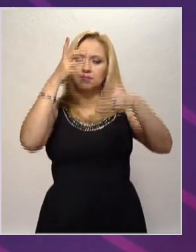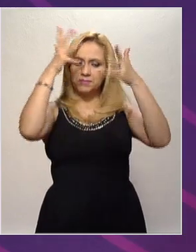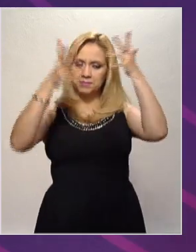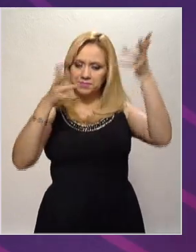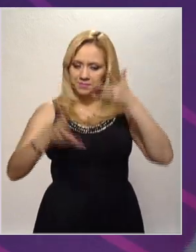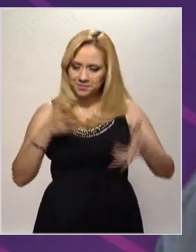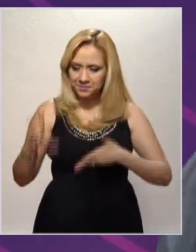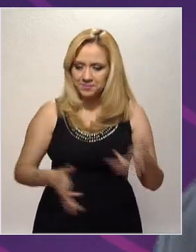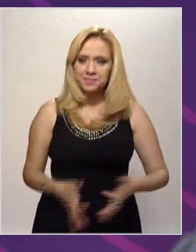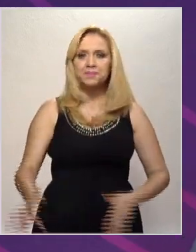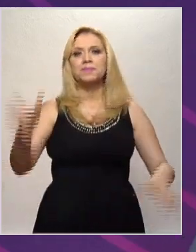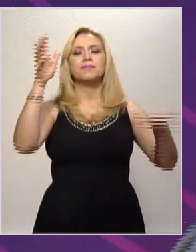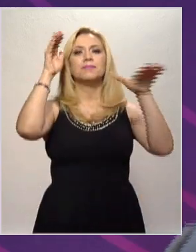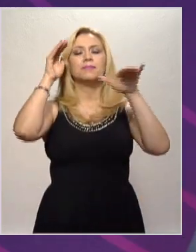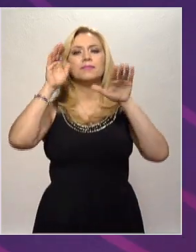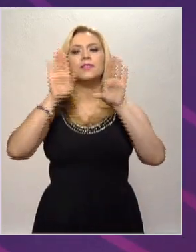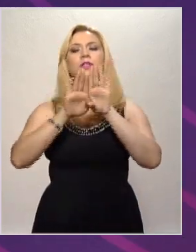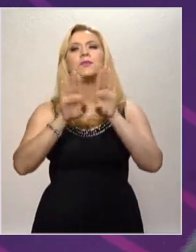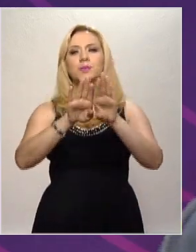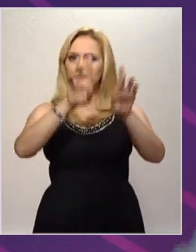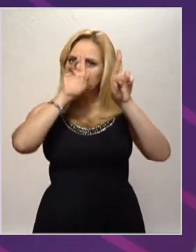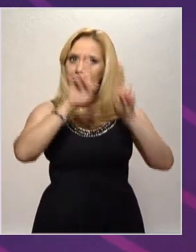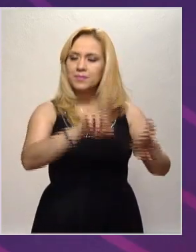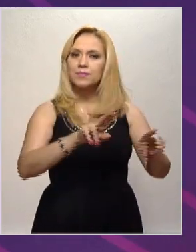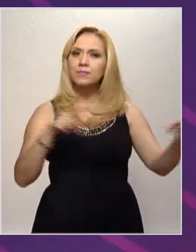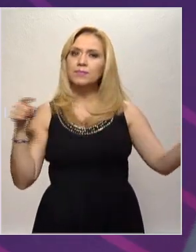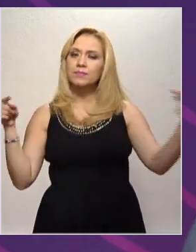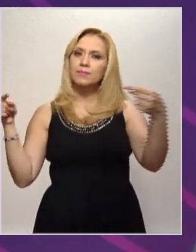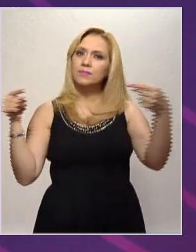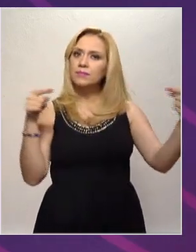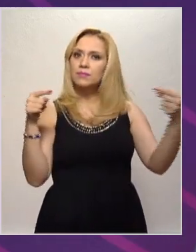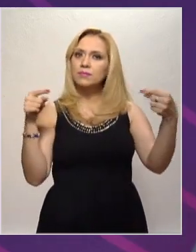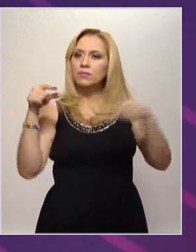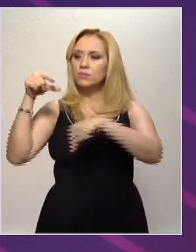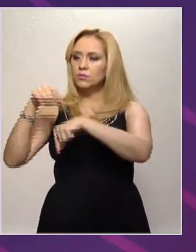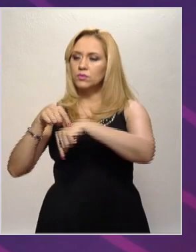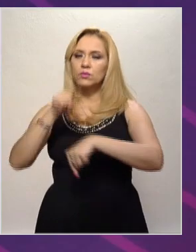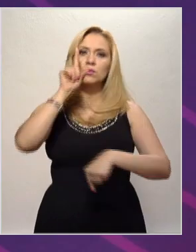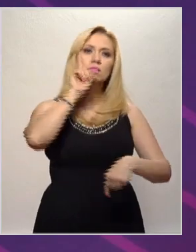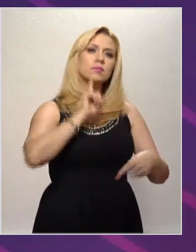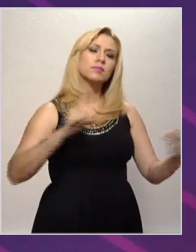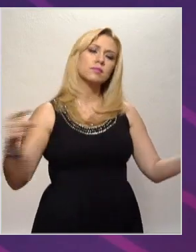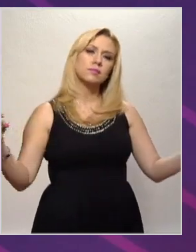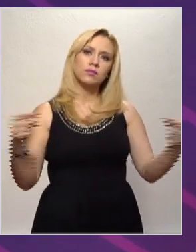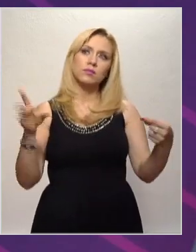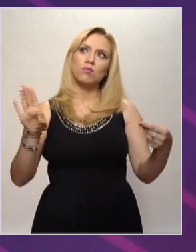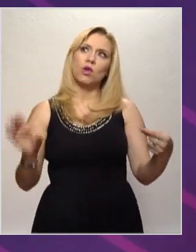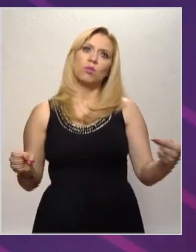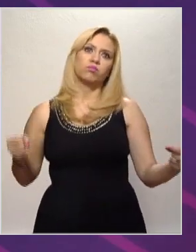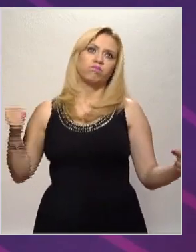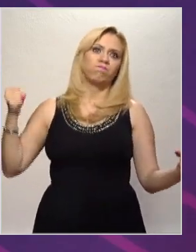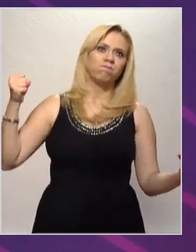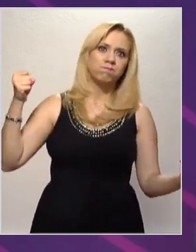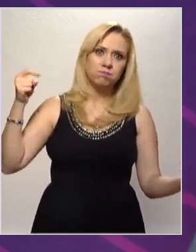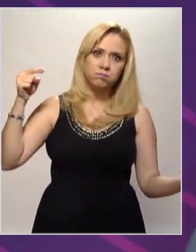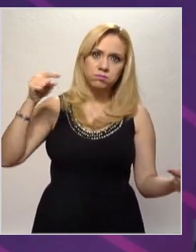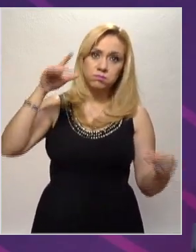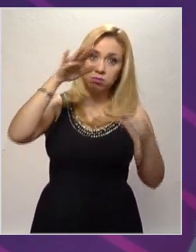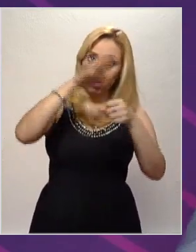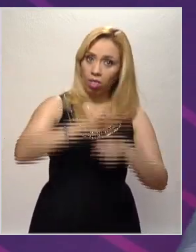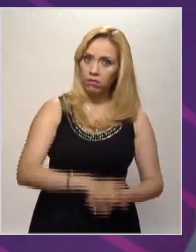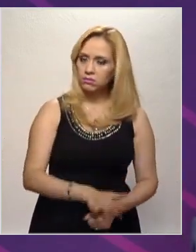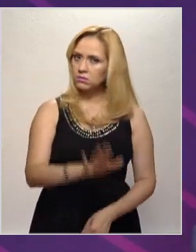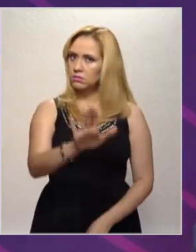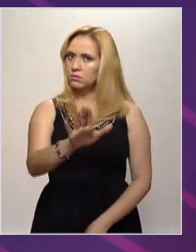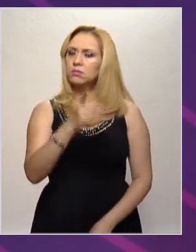en las relaciones de poder médico-paciente, médico-mujer, hay una relación de poder y de violencia. Y a la violencia hay que